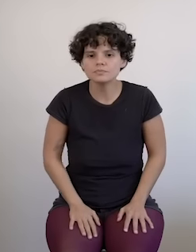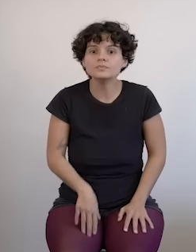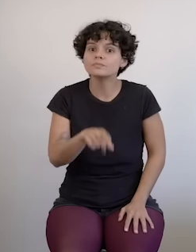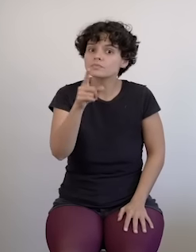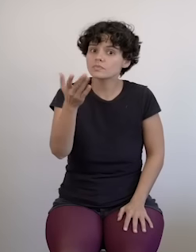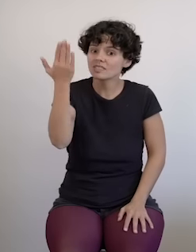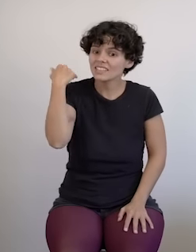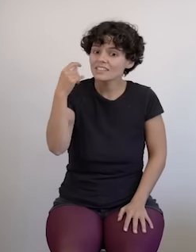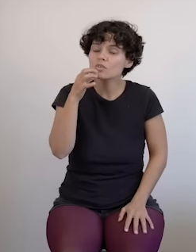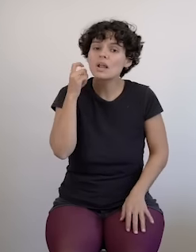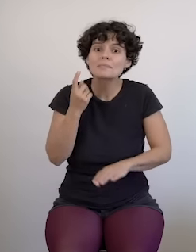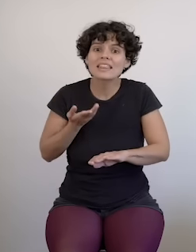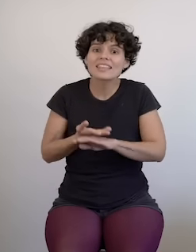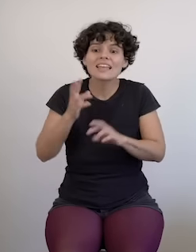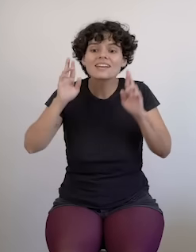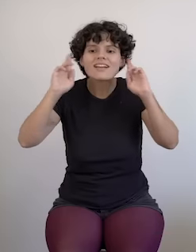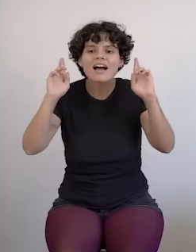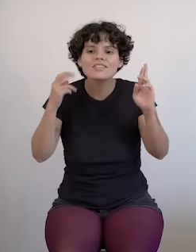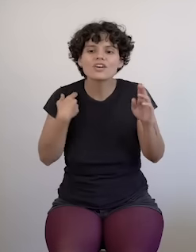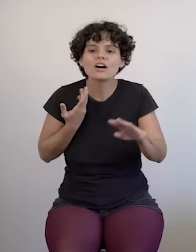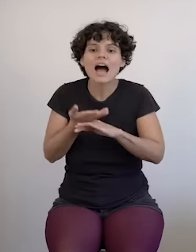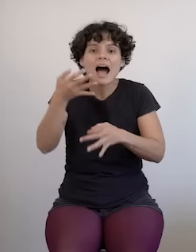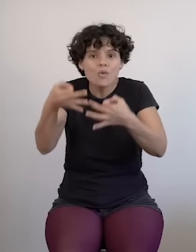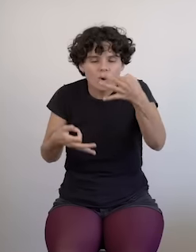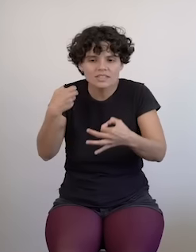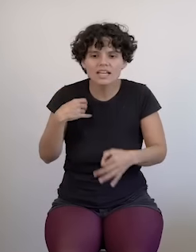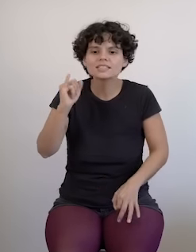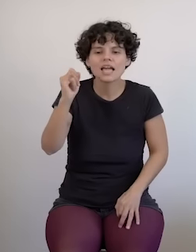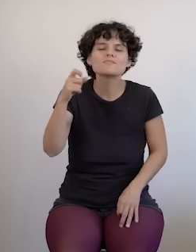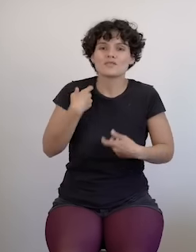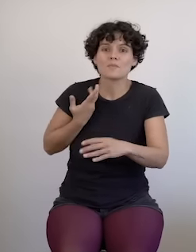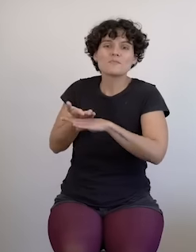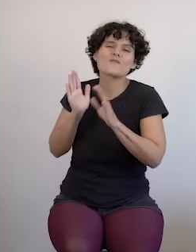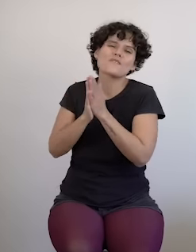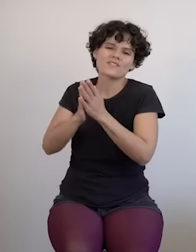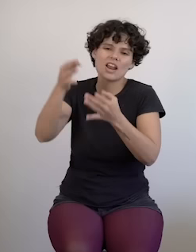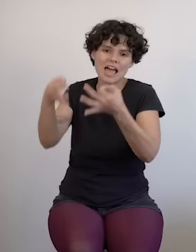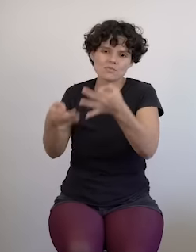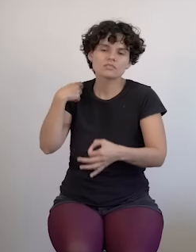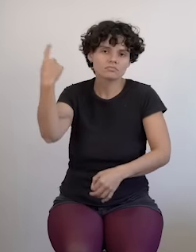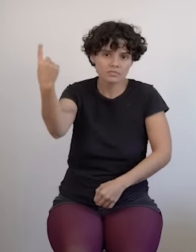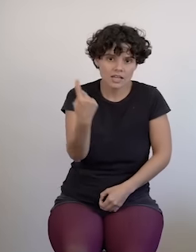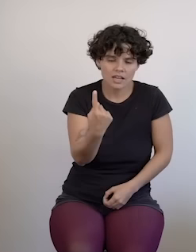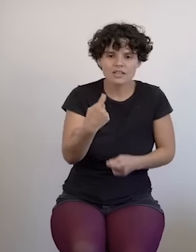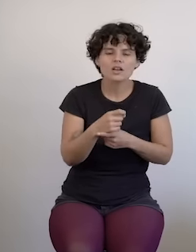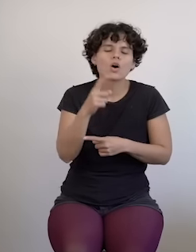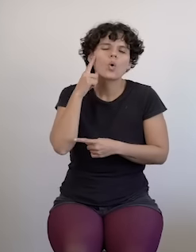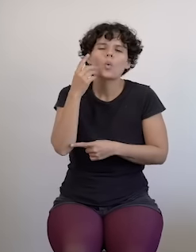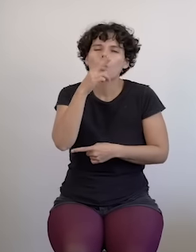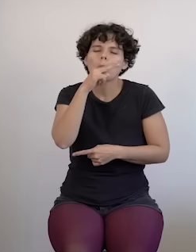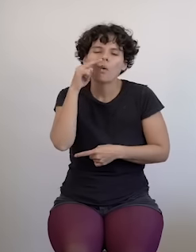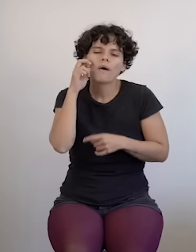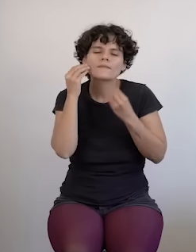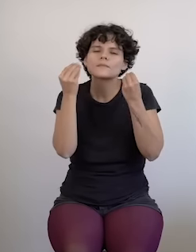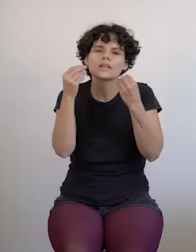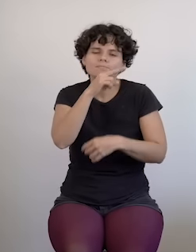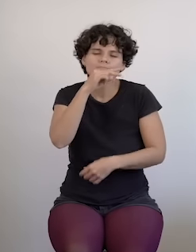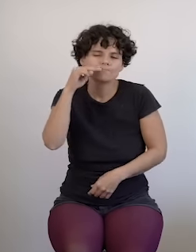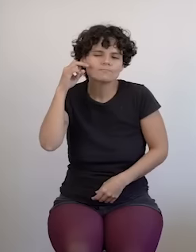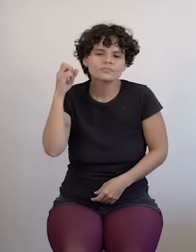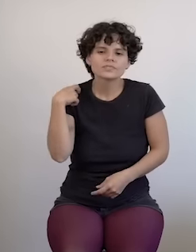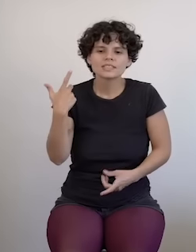De que la radio, tú le pediste la radio a la jueza. ¿No? Ah, sí, po. A la escuchaste la gente, sí, ya la no, jueza escucha en la radio, la saco a bailar y con un